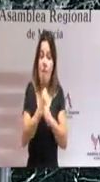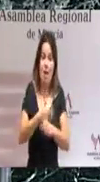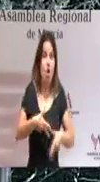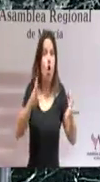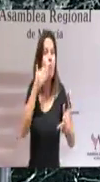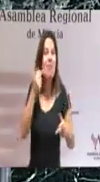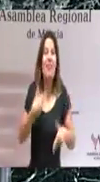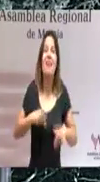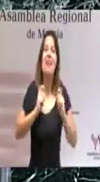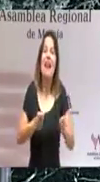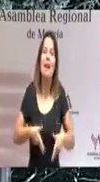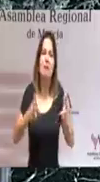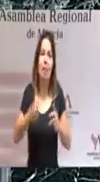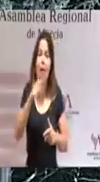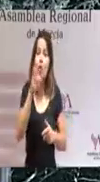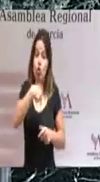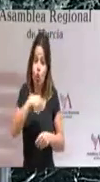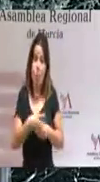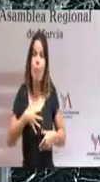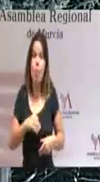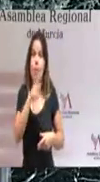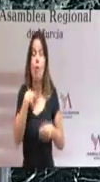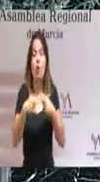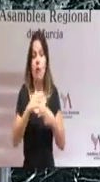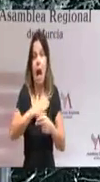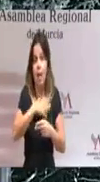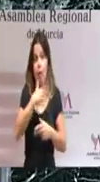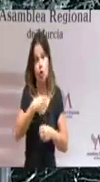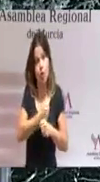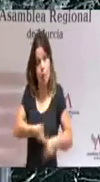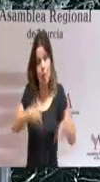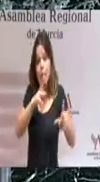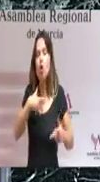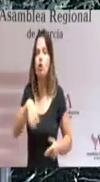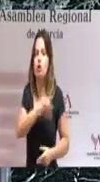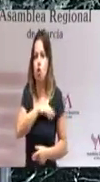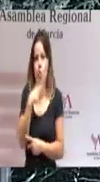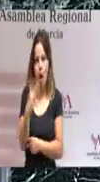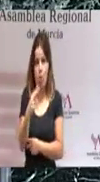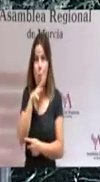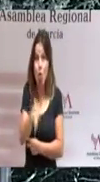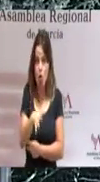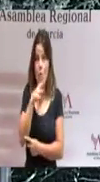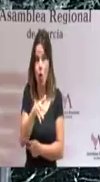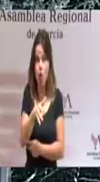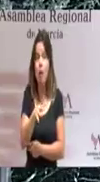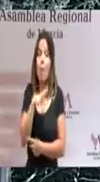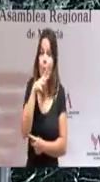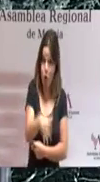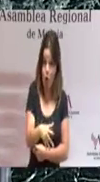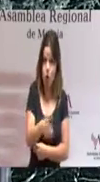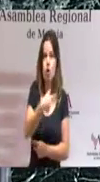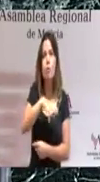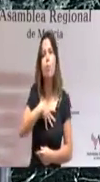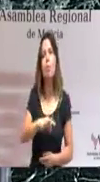más libertad. Por eso lo estamos haciendo posible con nuestras políticas. Por eso, señor Urralguru, por eso. Y por eso